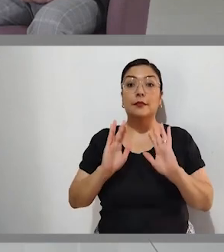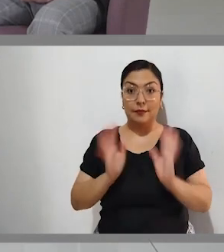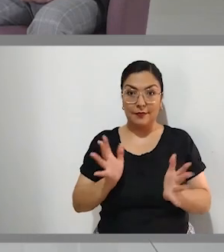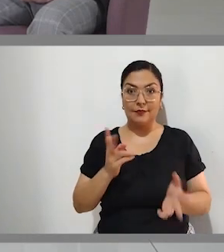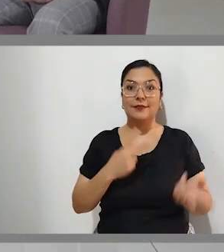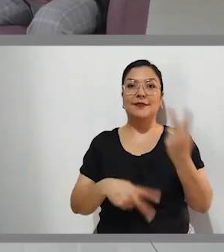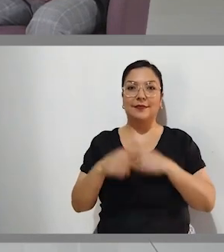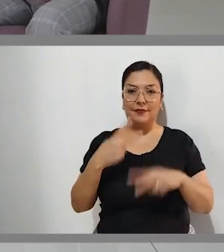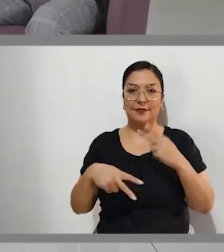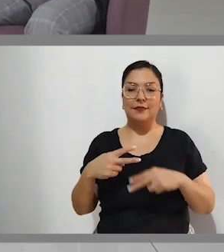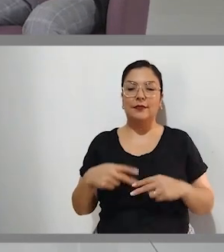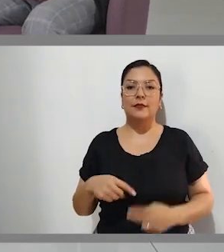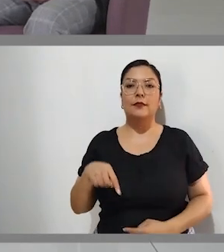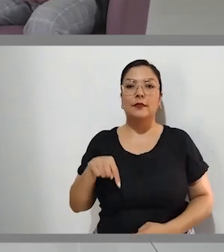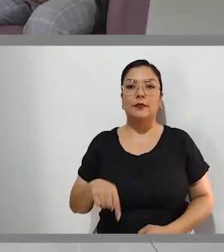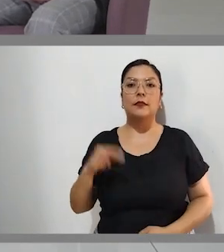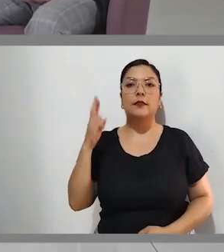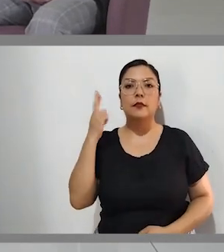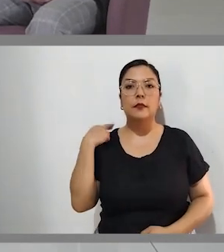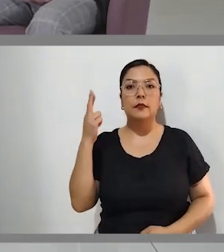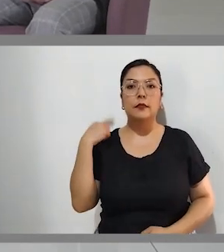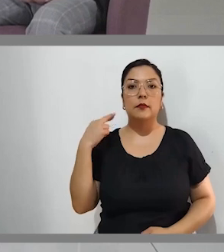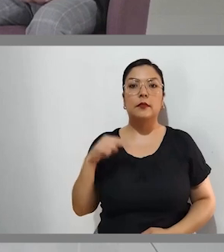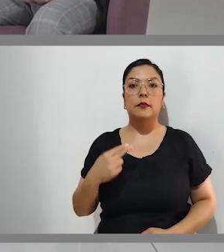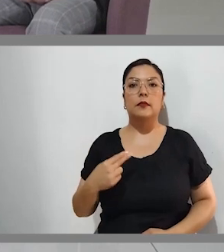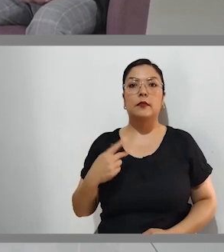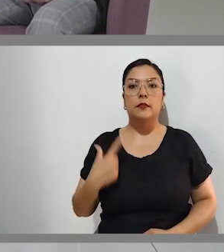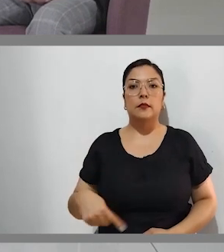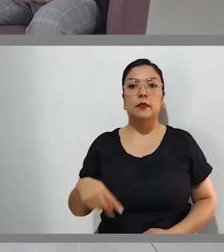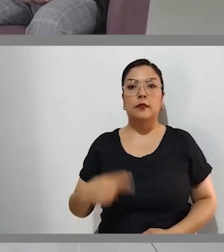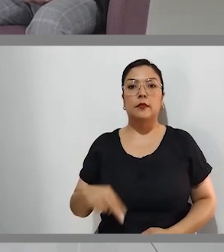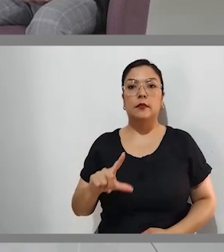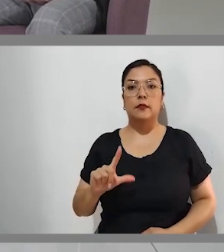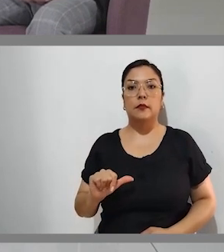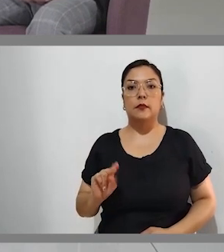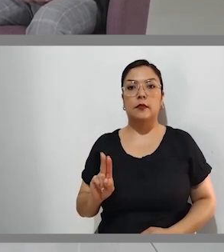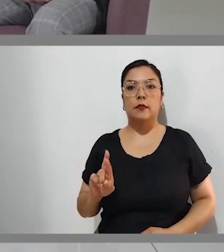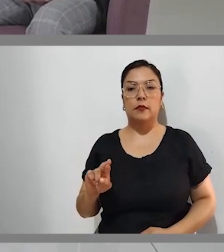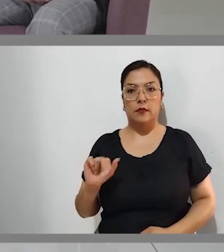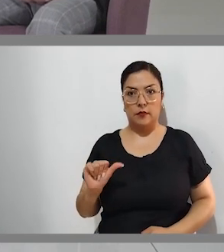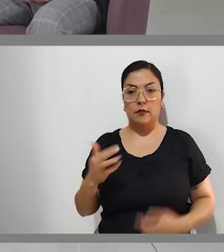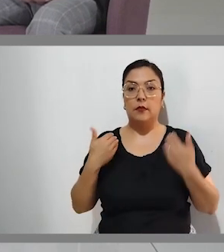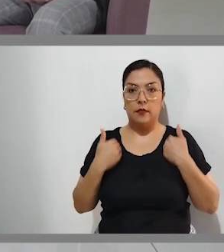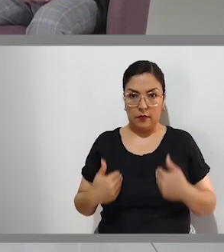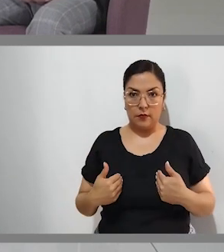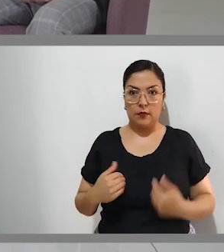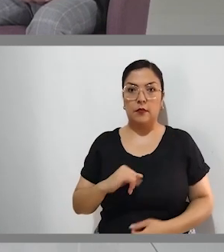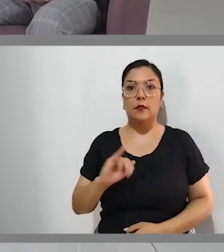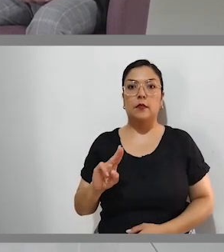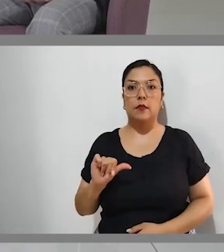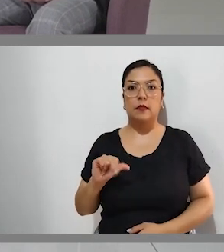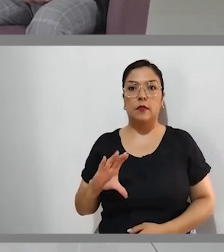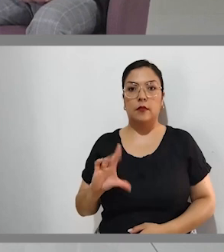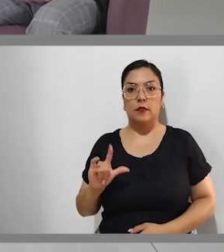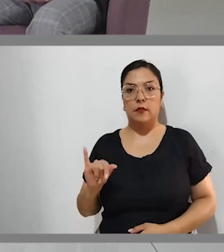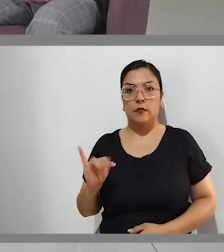Pues ya estamos aquí de vuelta en su programa de la urna, su servidor Juan Carlos Cisneros Ruiz, consejero electoral, y estamos platicando con